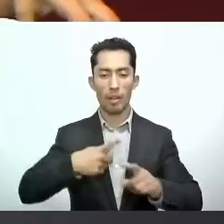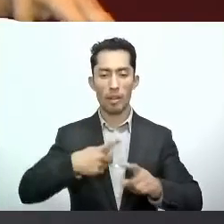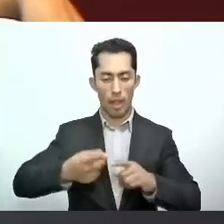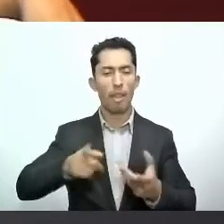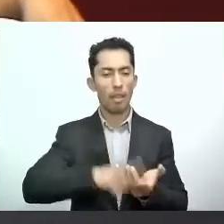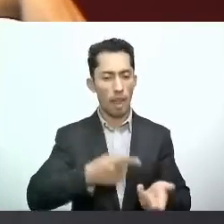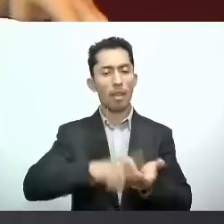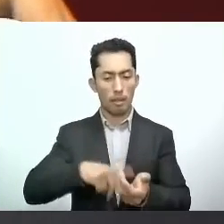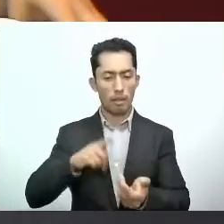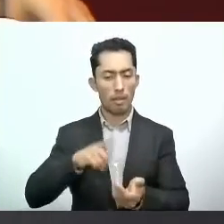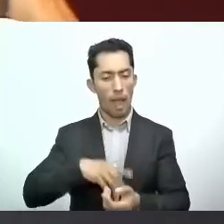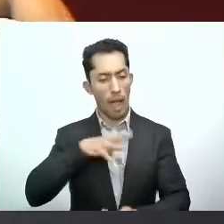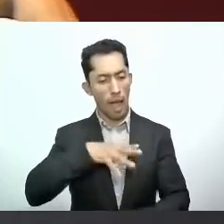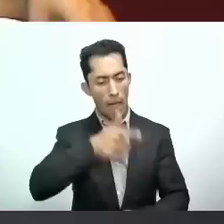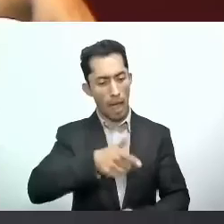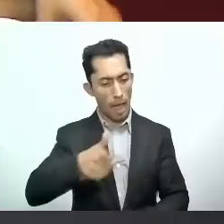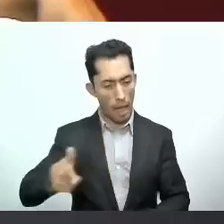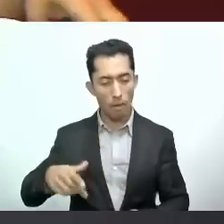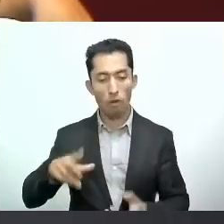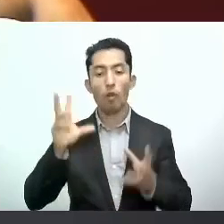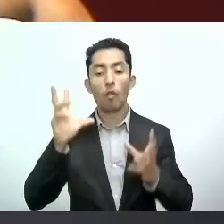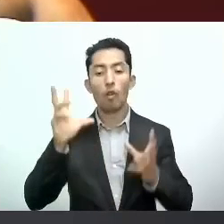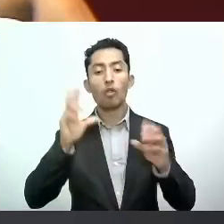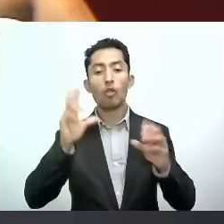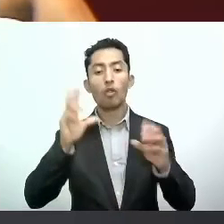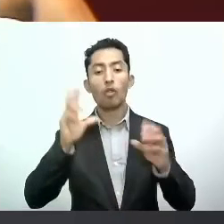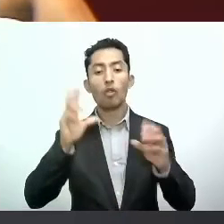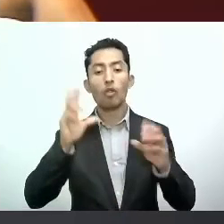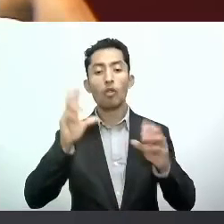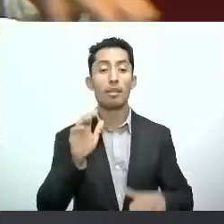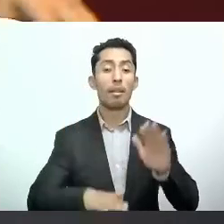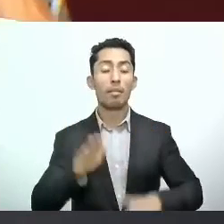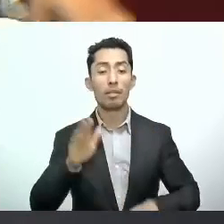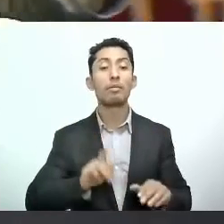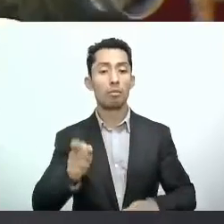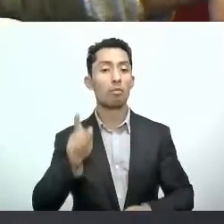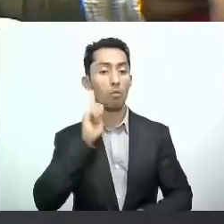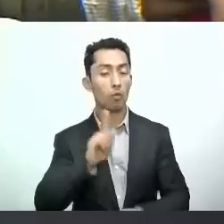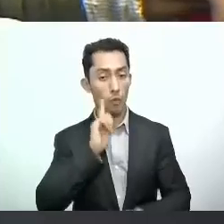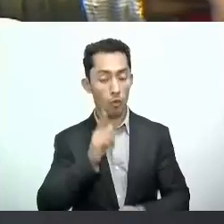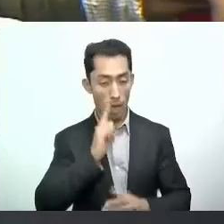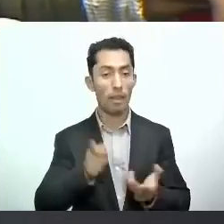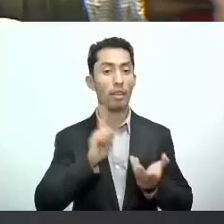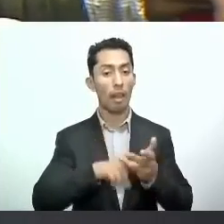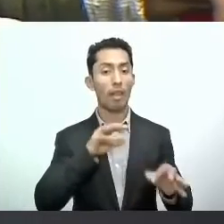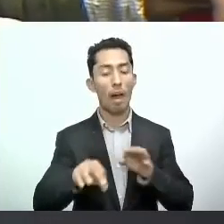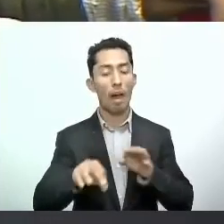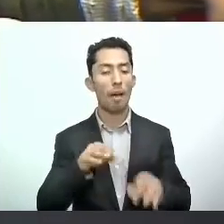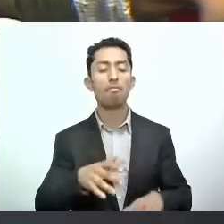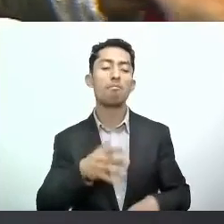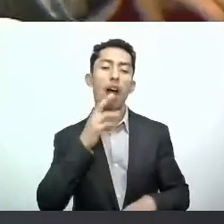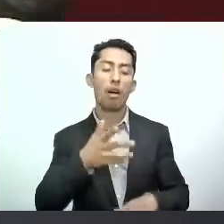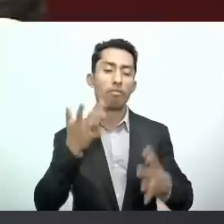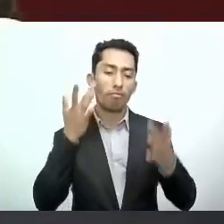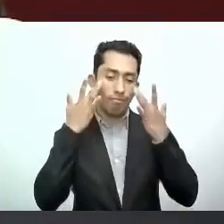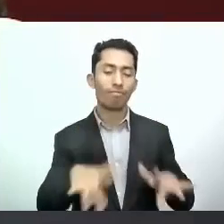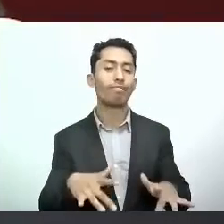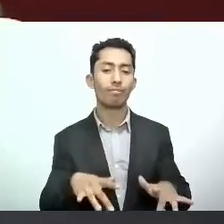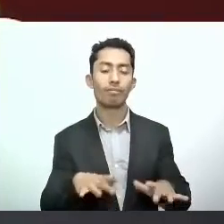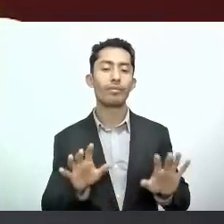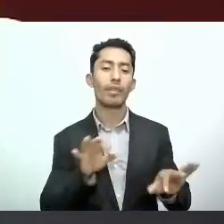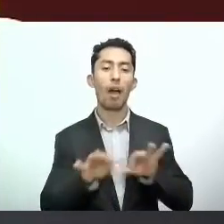era atendido de manera adecuada y que muchas veces hacía que las mujeres pues se retiraran de este espacio